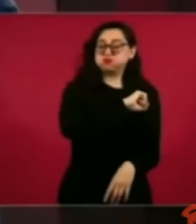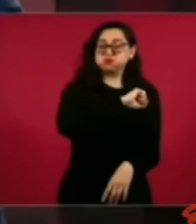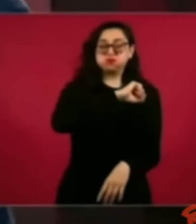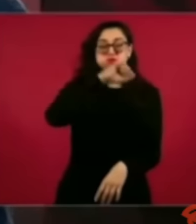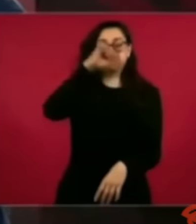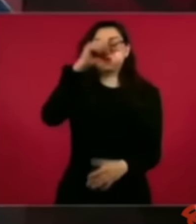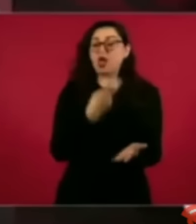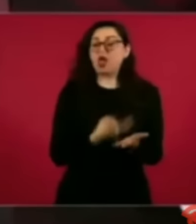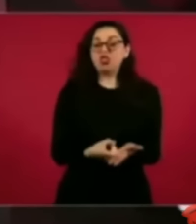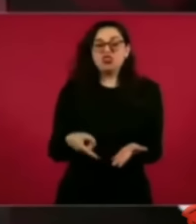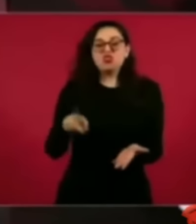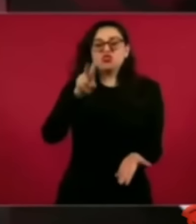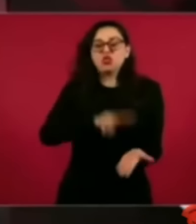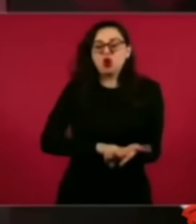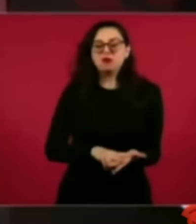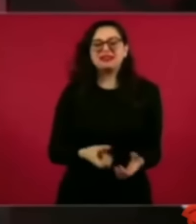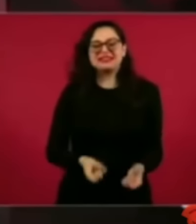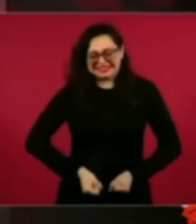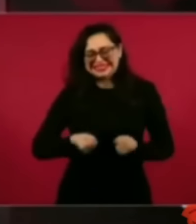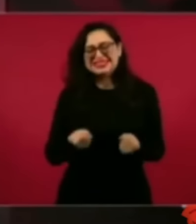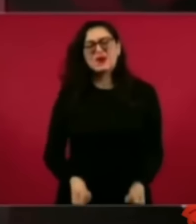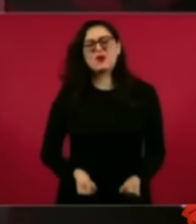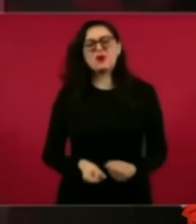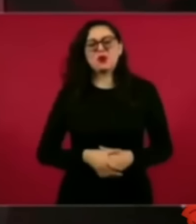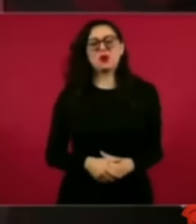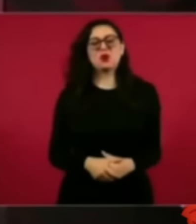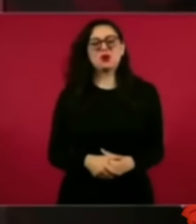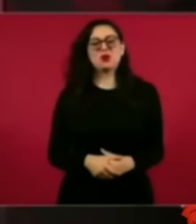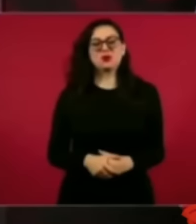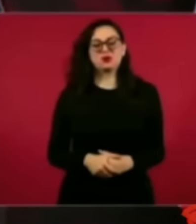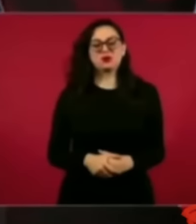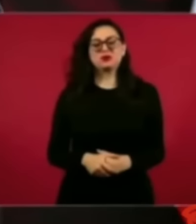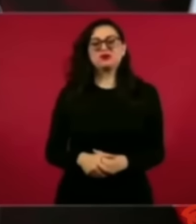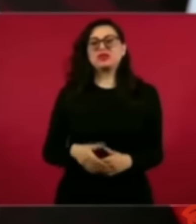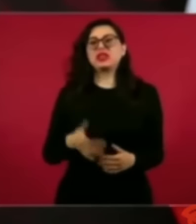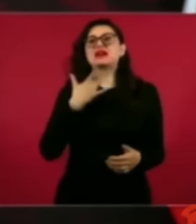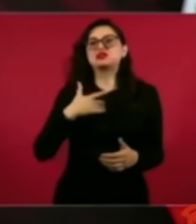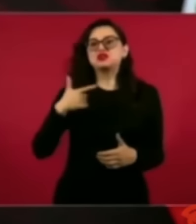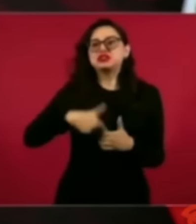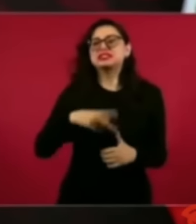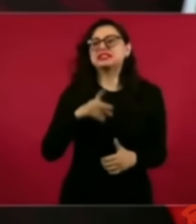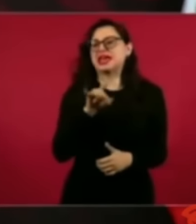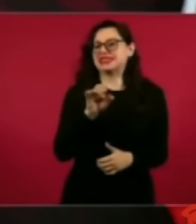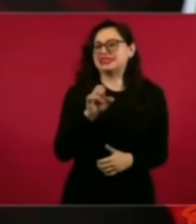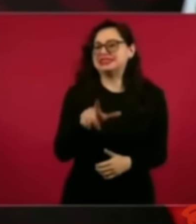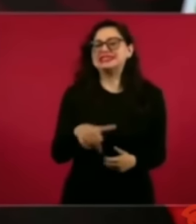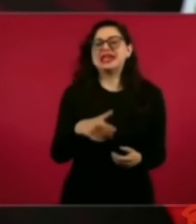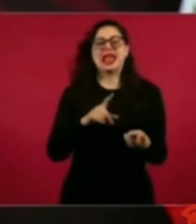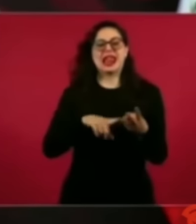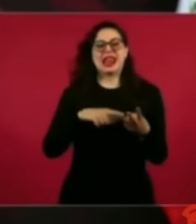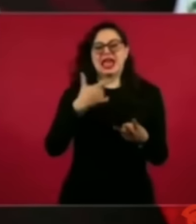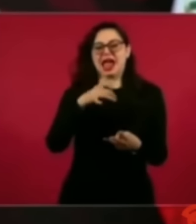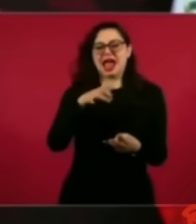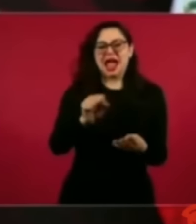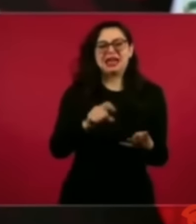la gasolina, el diésel, el gas y la